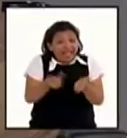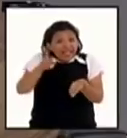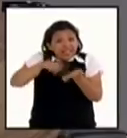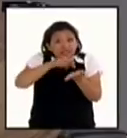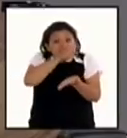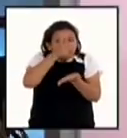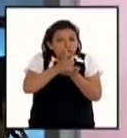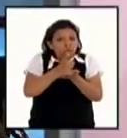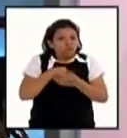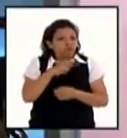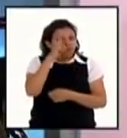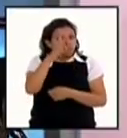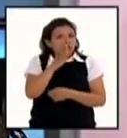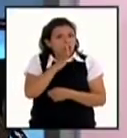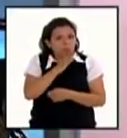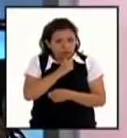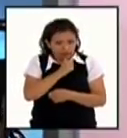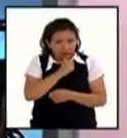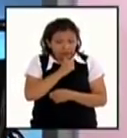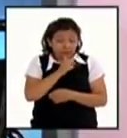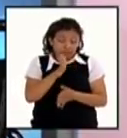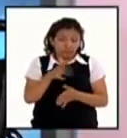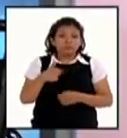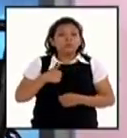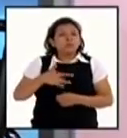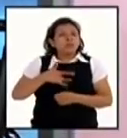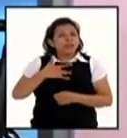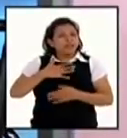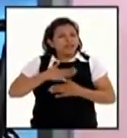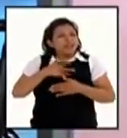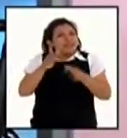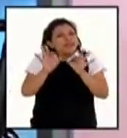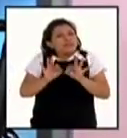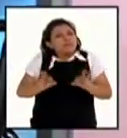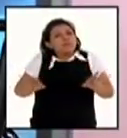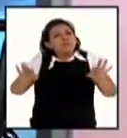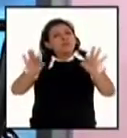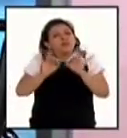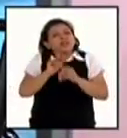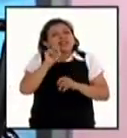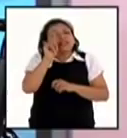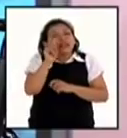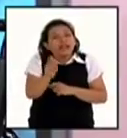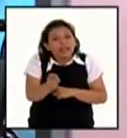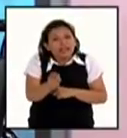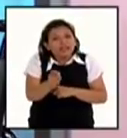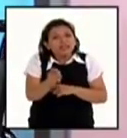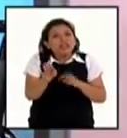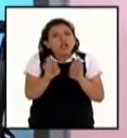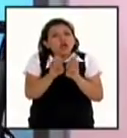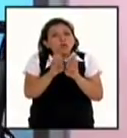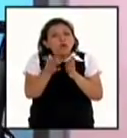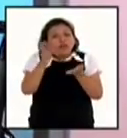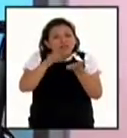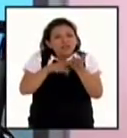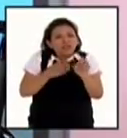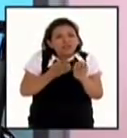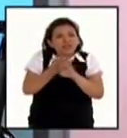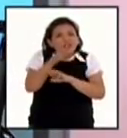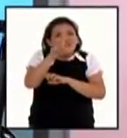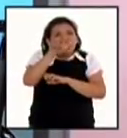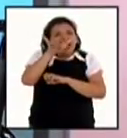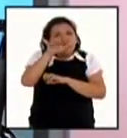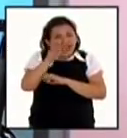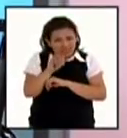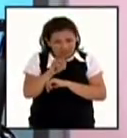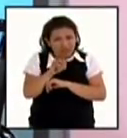ciudad. Nos parece para nosotros, ¿no?, fundamental lo siguiente: la importancia de un Estado laico. De alguna manera, en